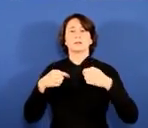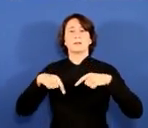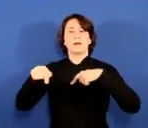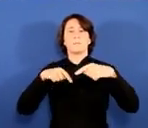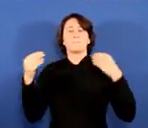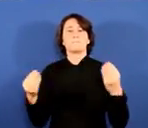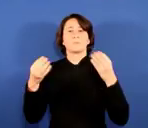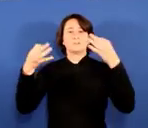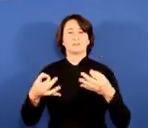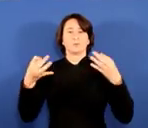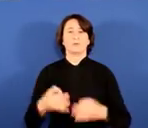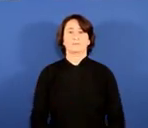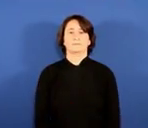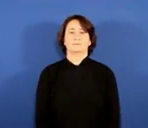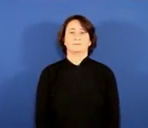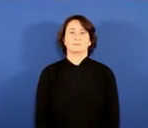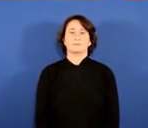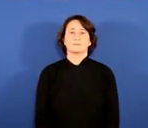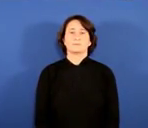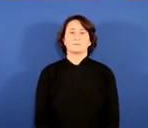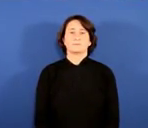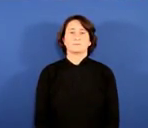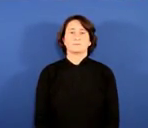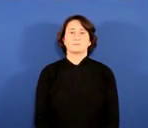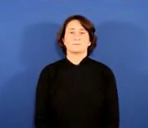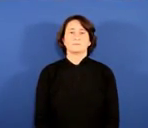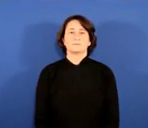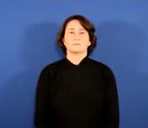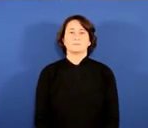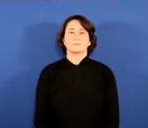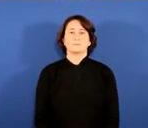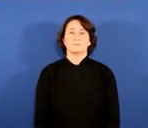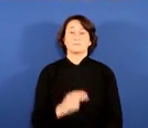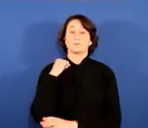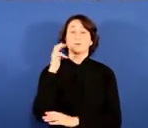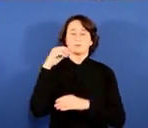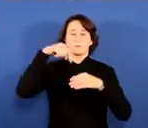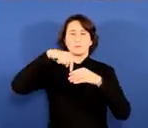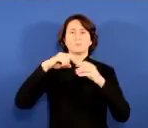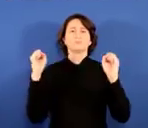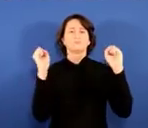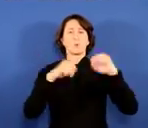para personas con discapacidad. Además, la entidad foral ha ampliado el convenio con Aitameni